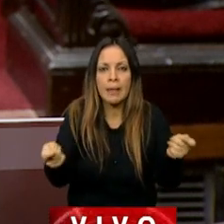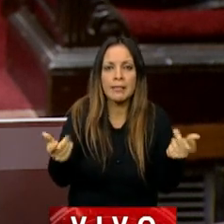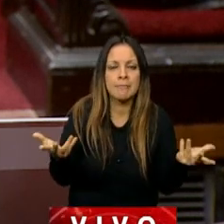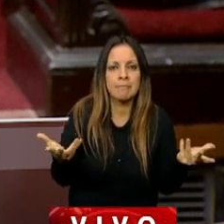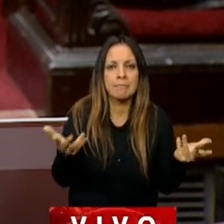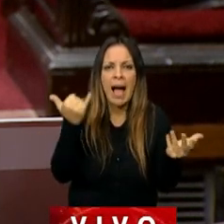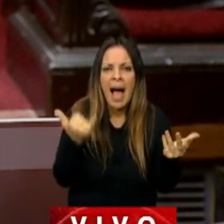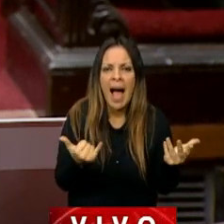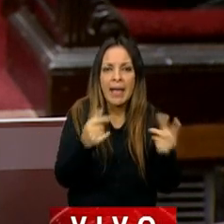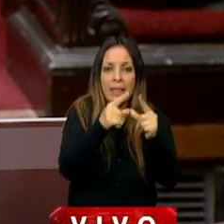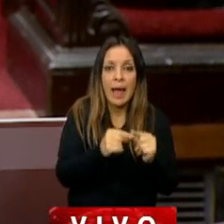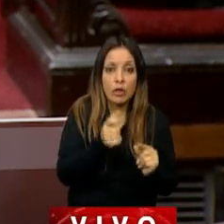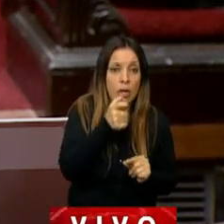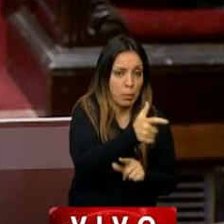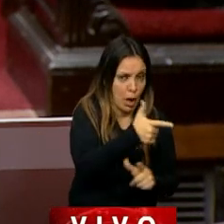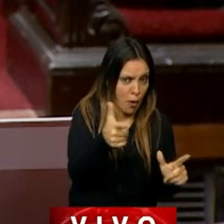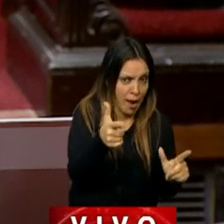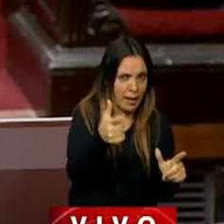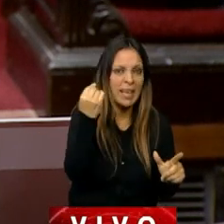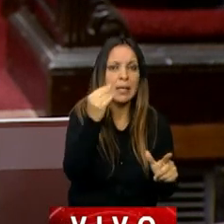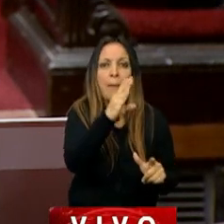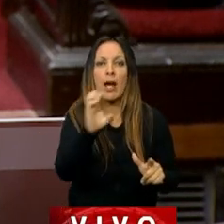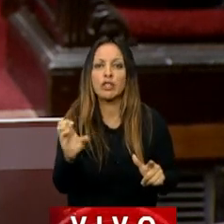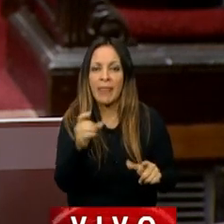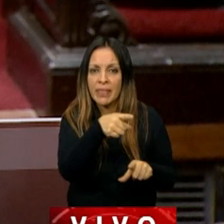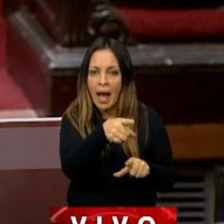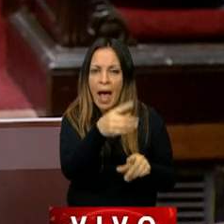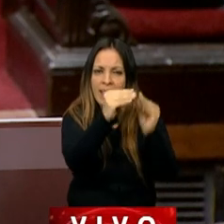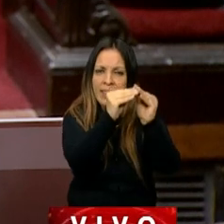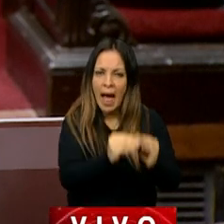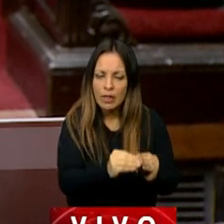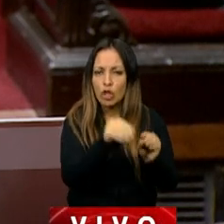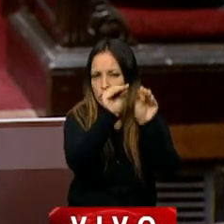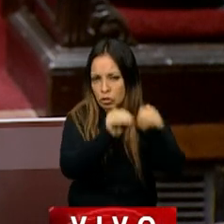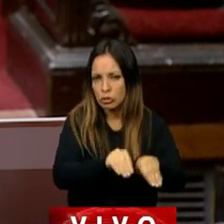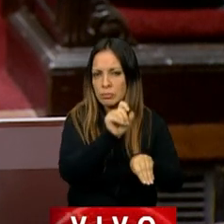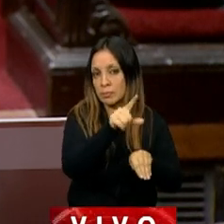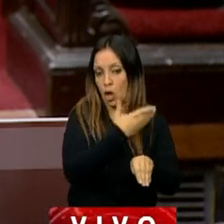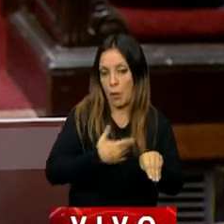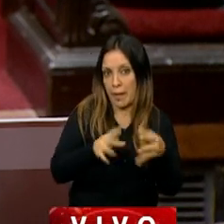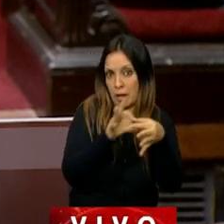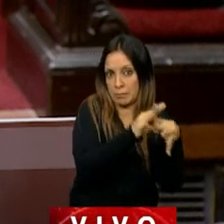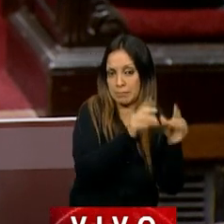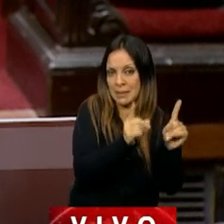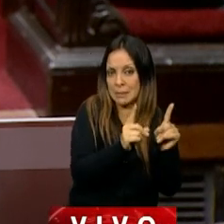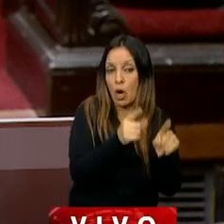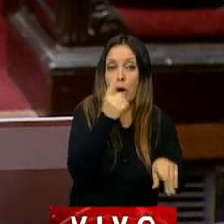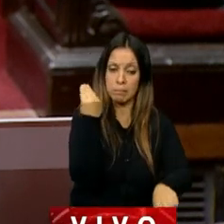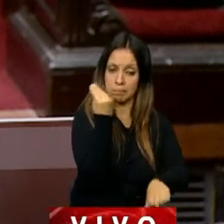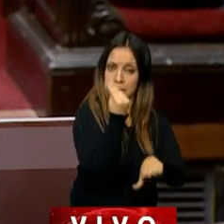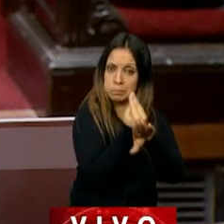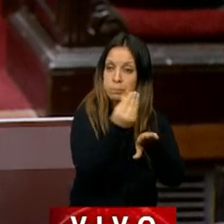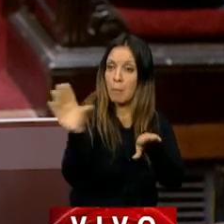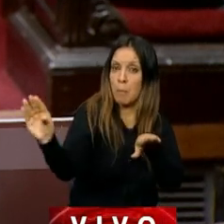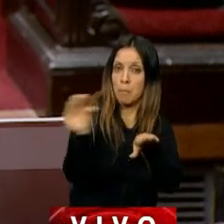dato incontestable en el Banco Central, en los datos de su propio gobierno, de que desde el momento en que entró el